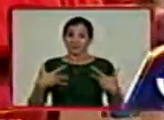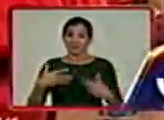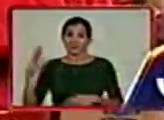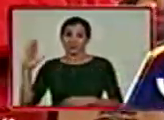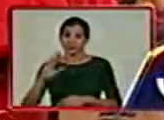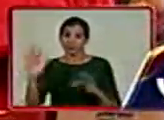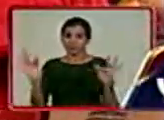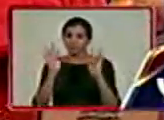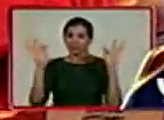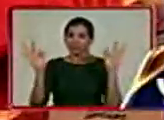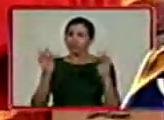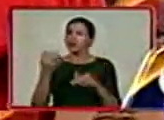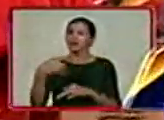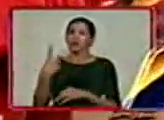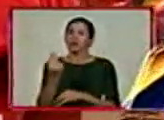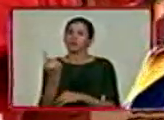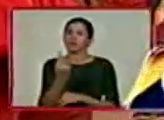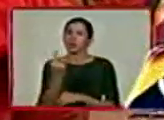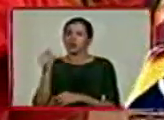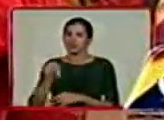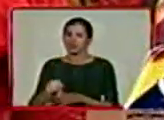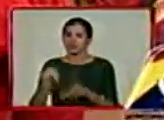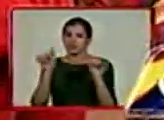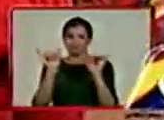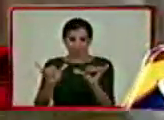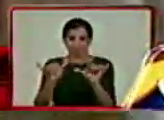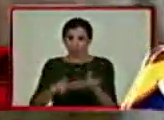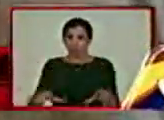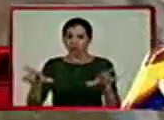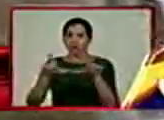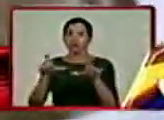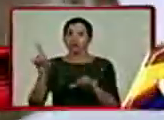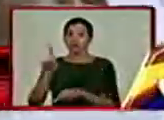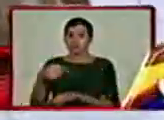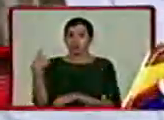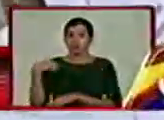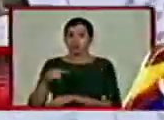feria, no únicamente en este lugar, también tenemos,